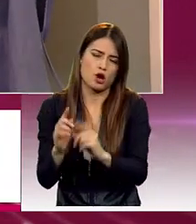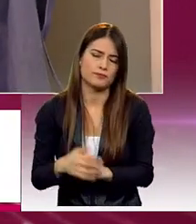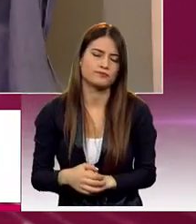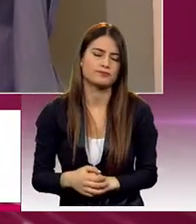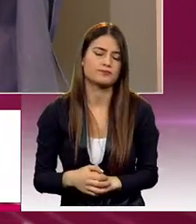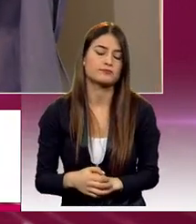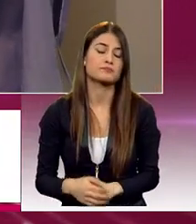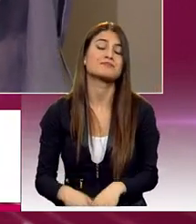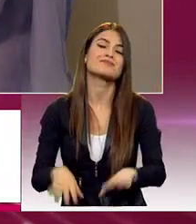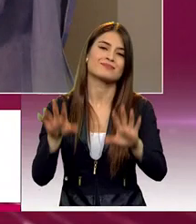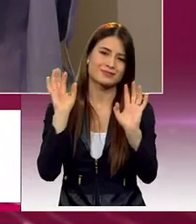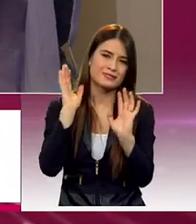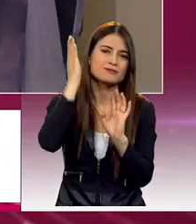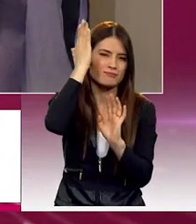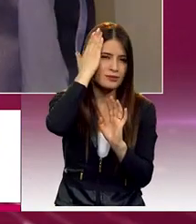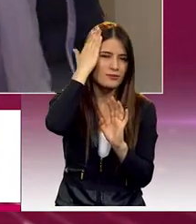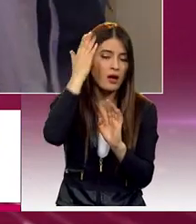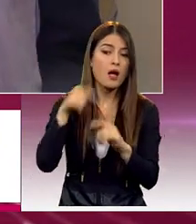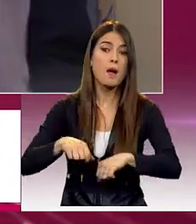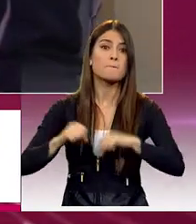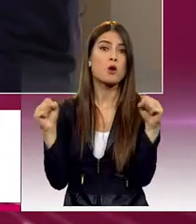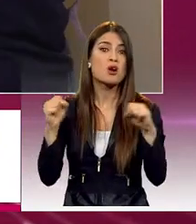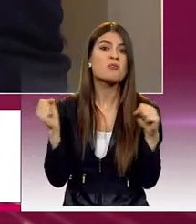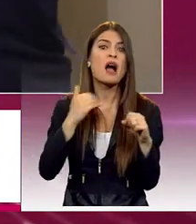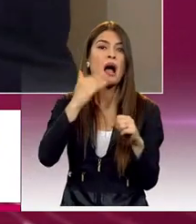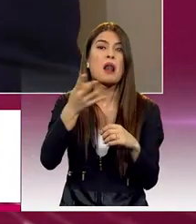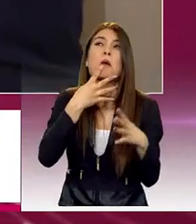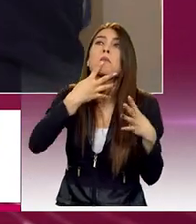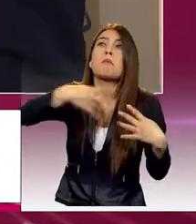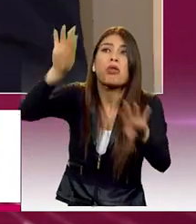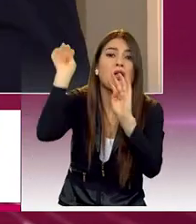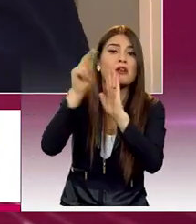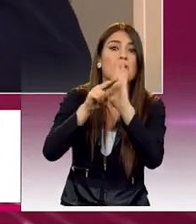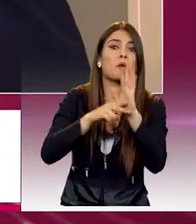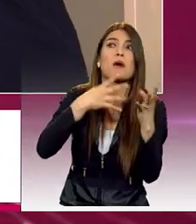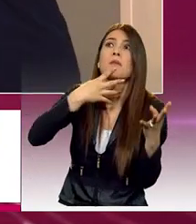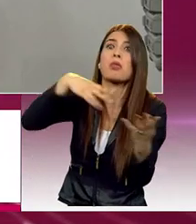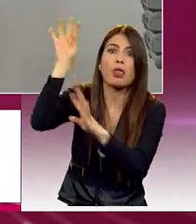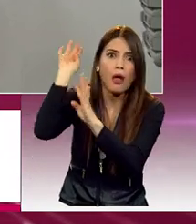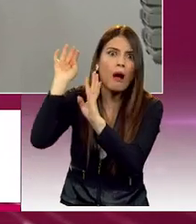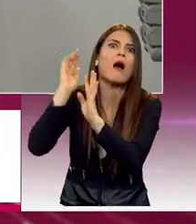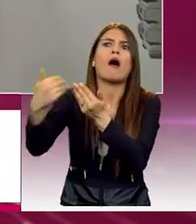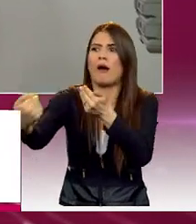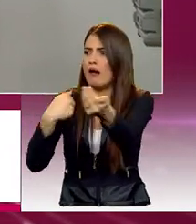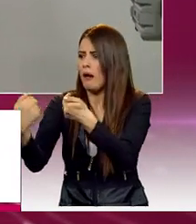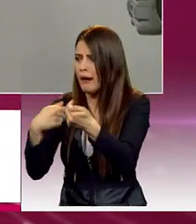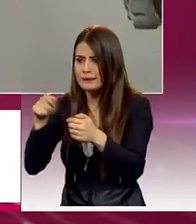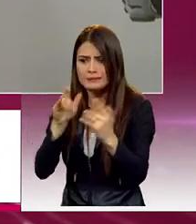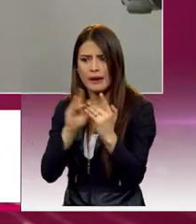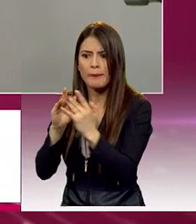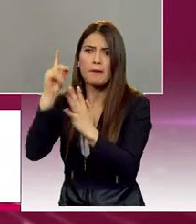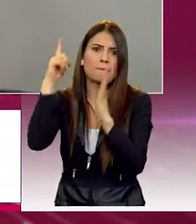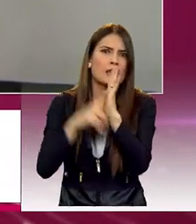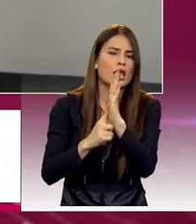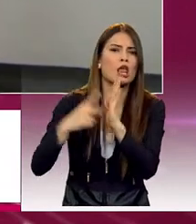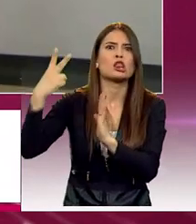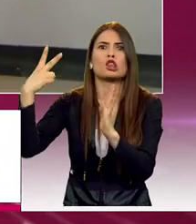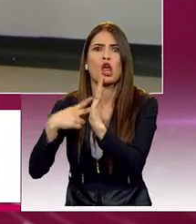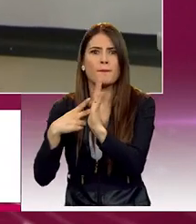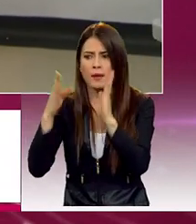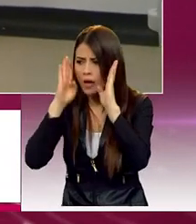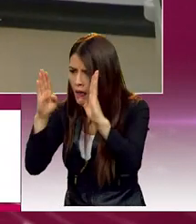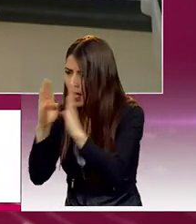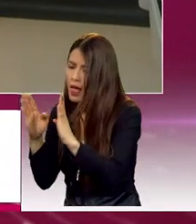sino 1,000 y hasta 2,000 camas de cuidados intensivos para atender el periodo más alto de infestación